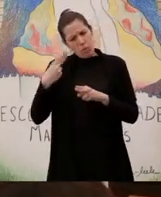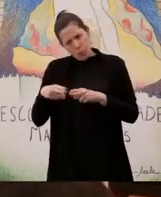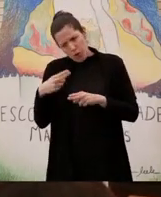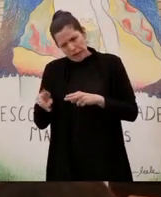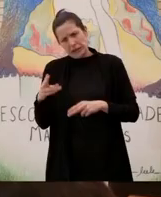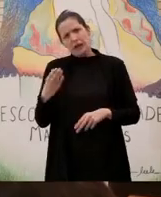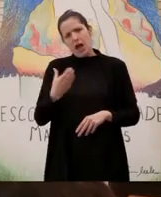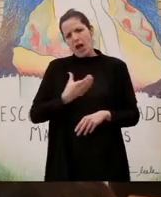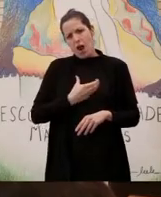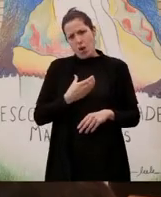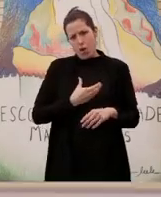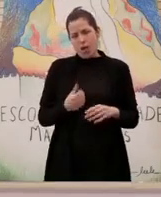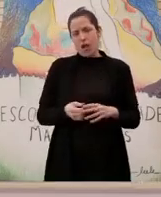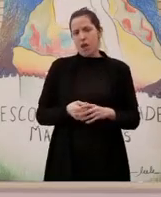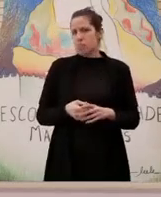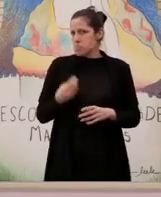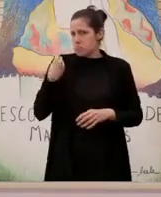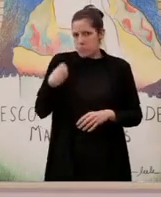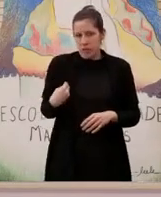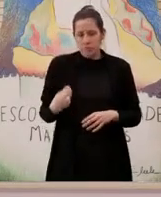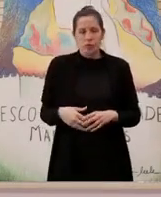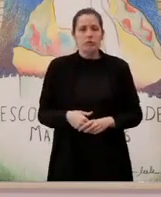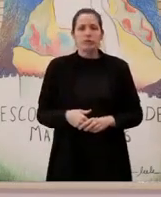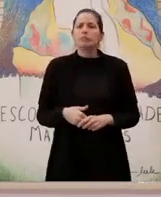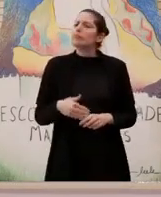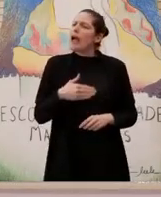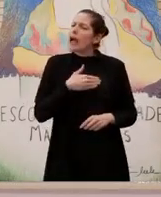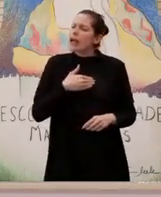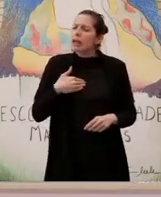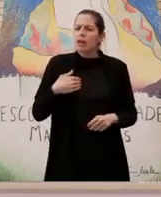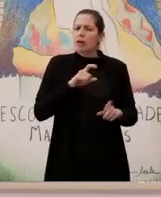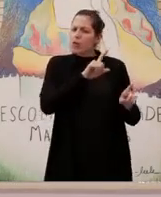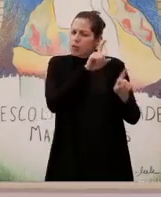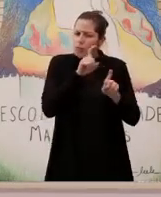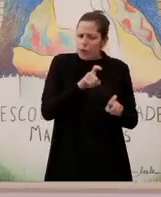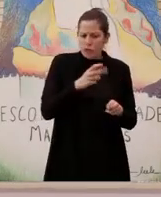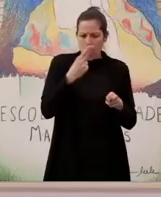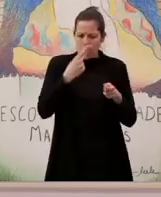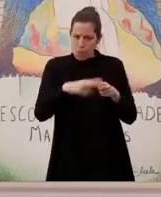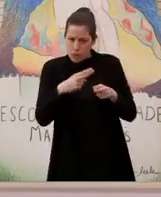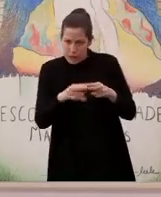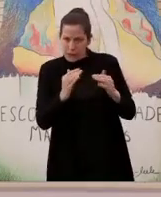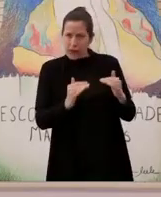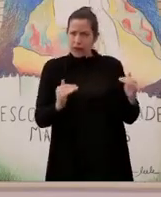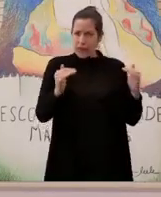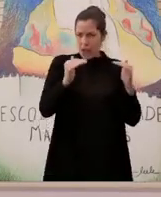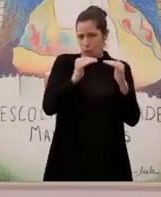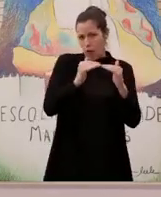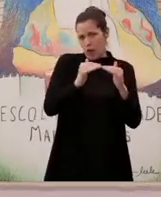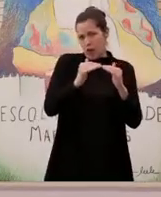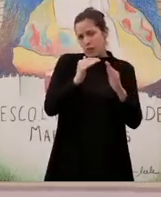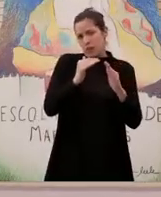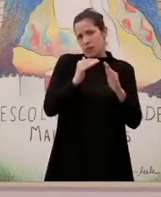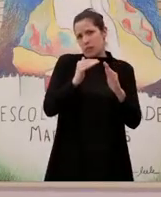o que sí que me gustaría saber si esas políticas de igualdad de que sepan los municipios a nivel municipal